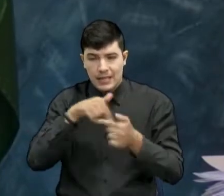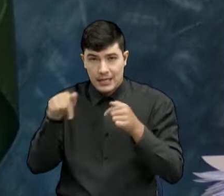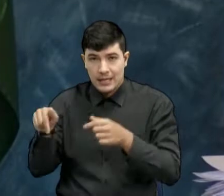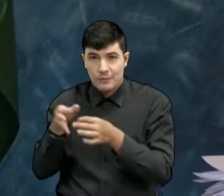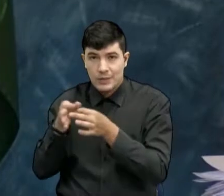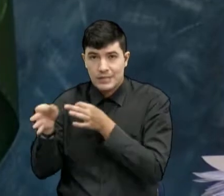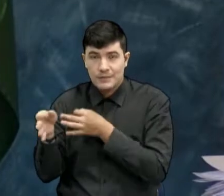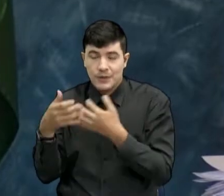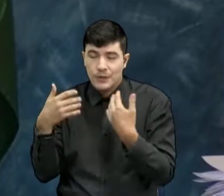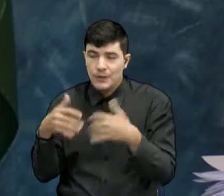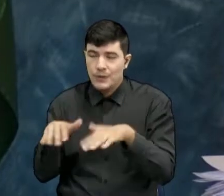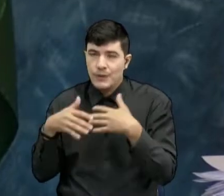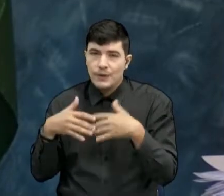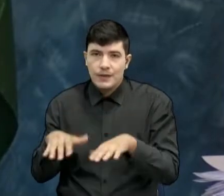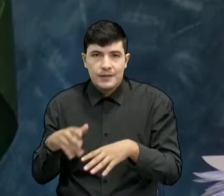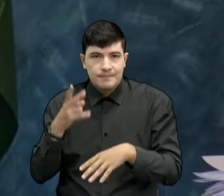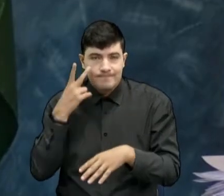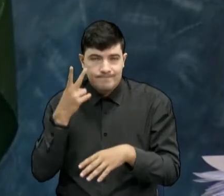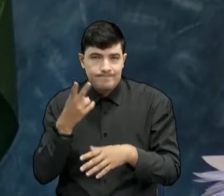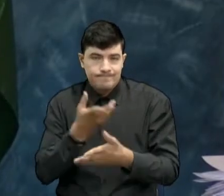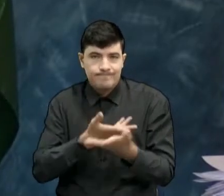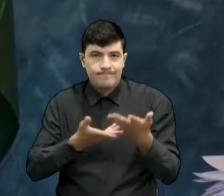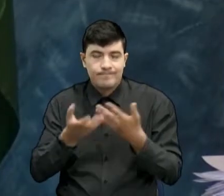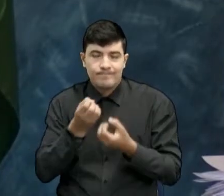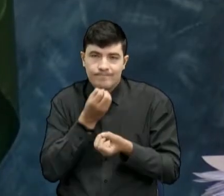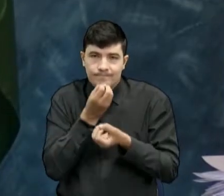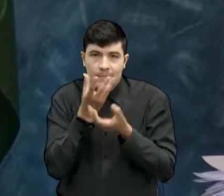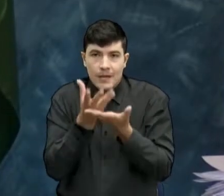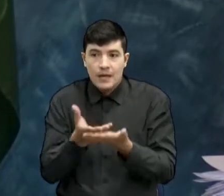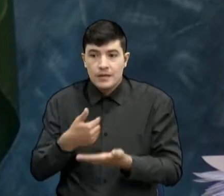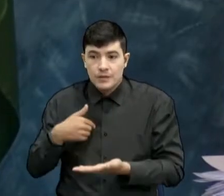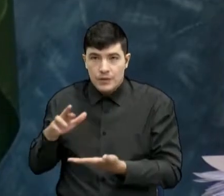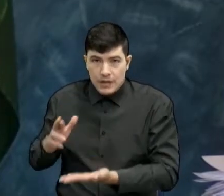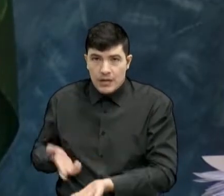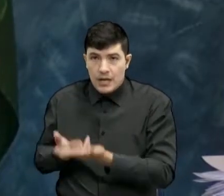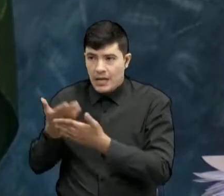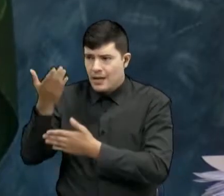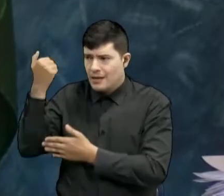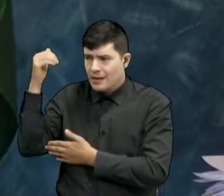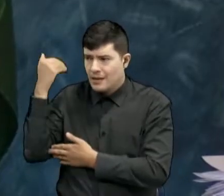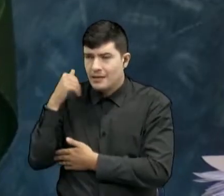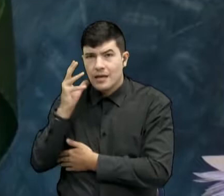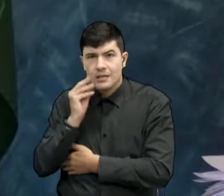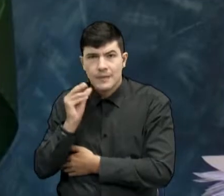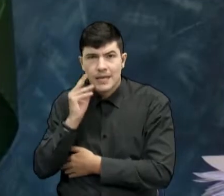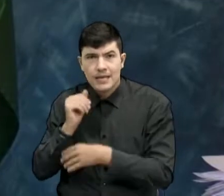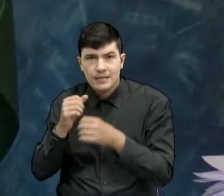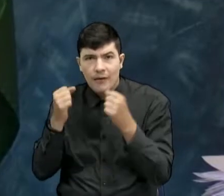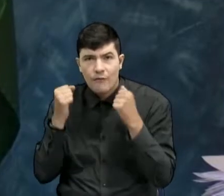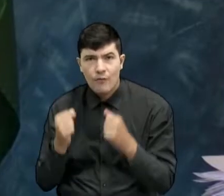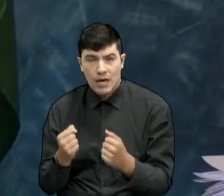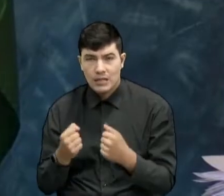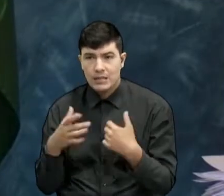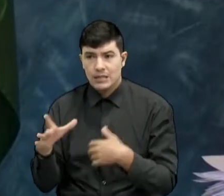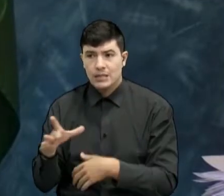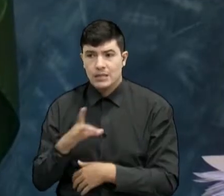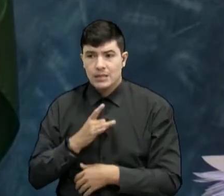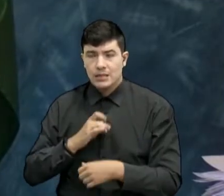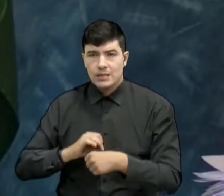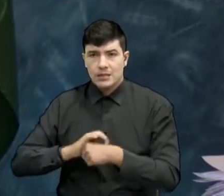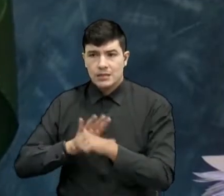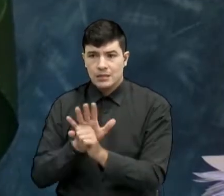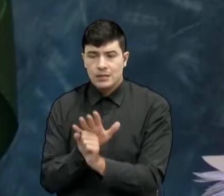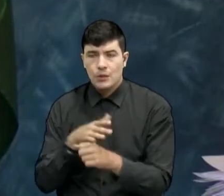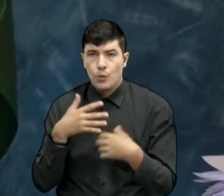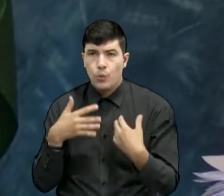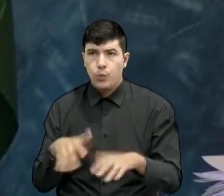en cualquier parte del mundo, la recuperación luego de una experiencia fuerte de haber pasado por